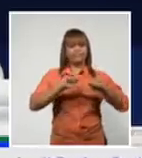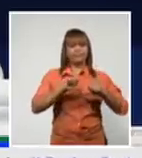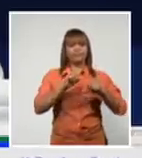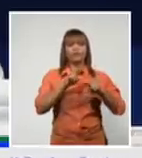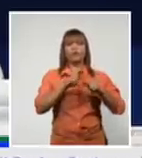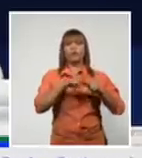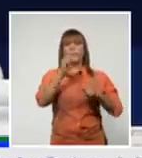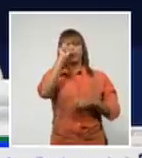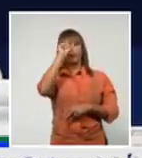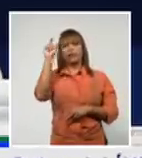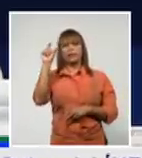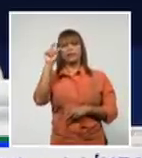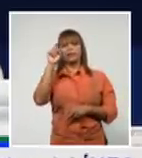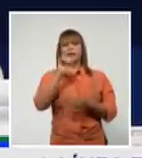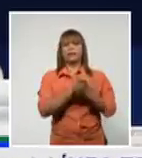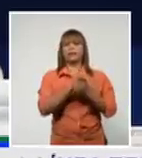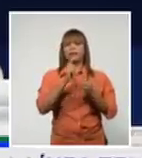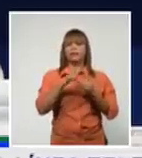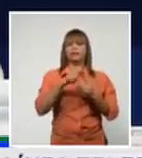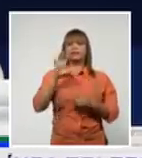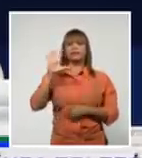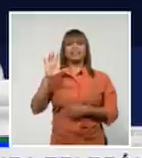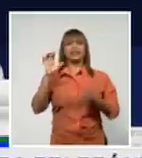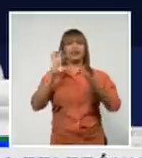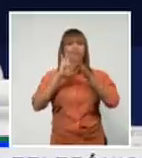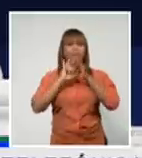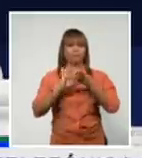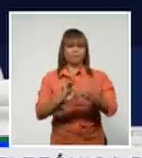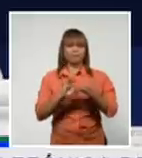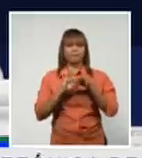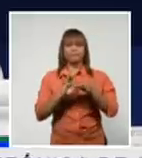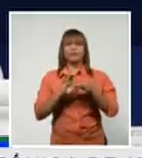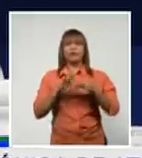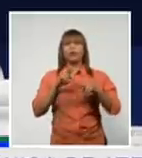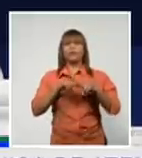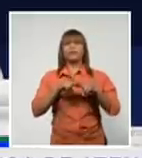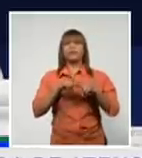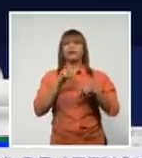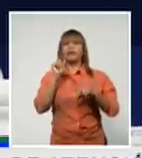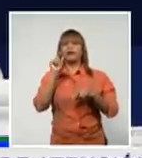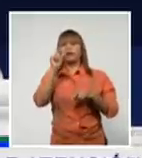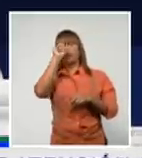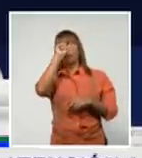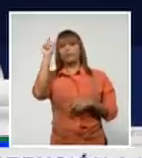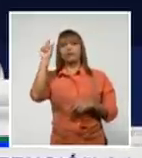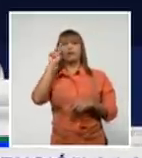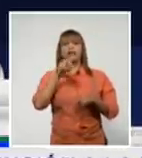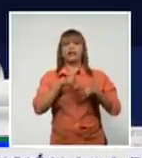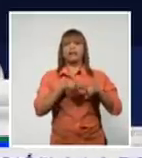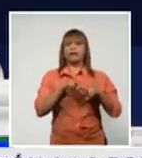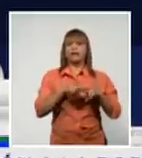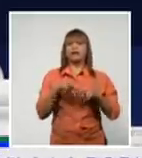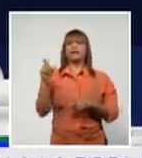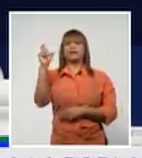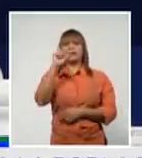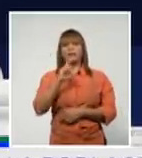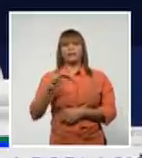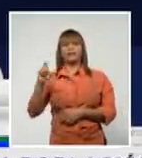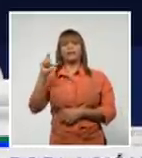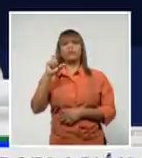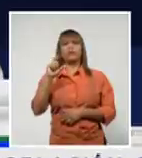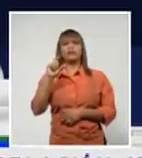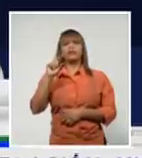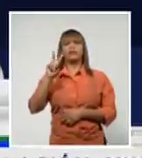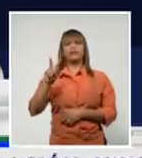5 pacientes graves en hospitales de La Habana, en el hospital de Camagüey y en el hospital de Villa